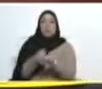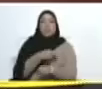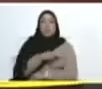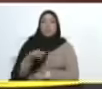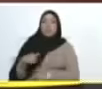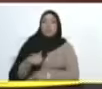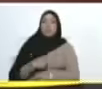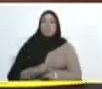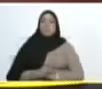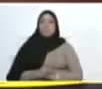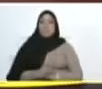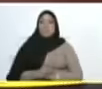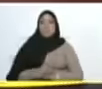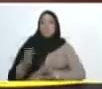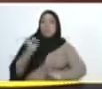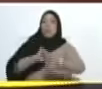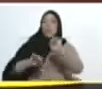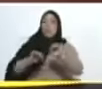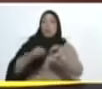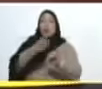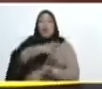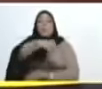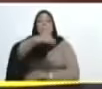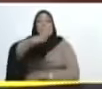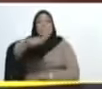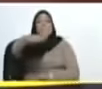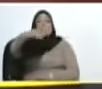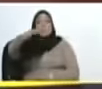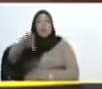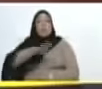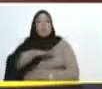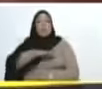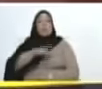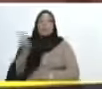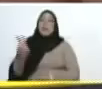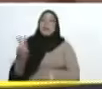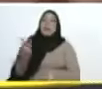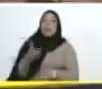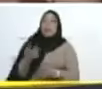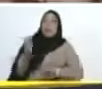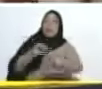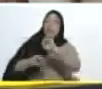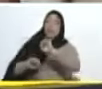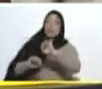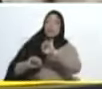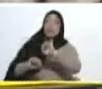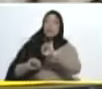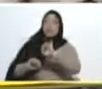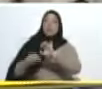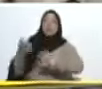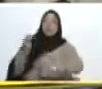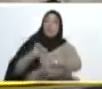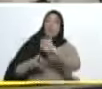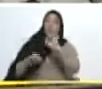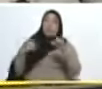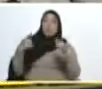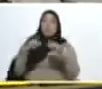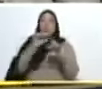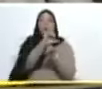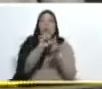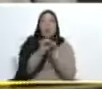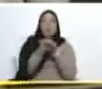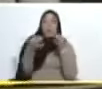nuestro, para la defensa de un mar que es nuestro, para la defensa de un